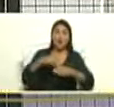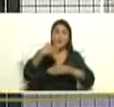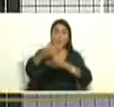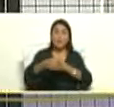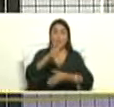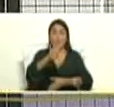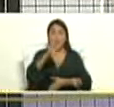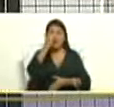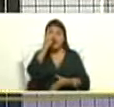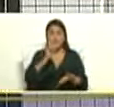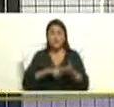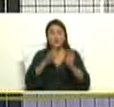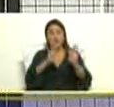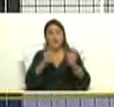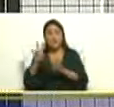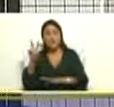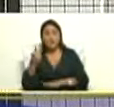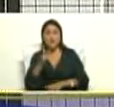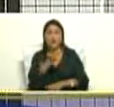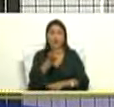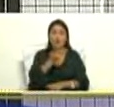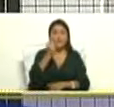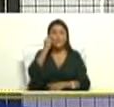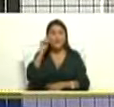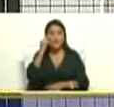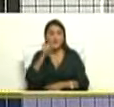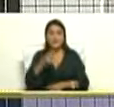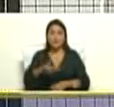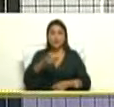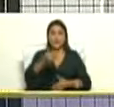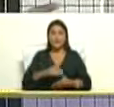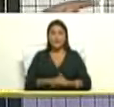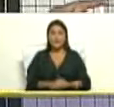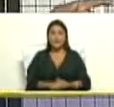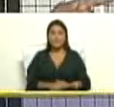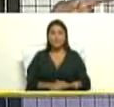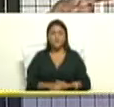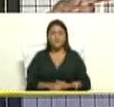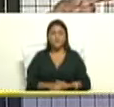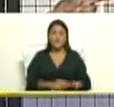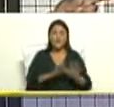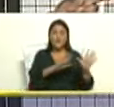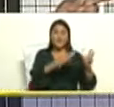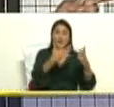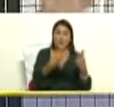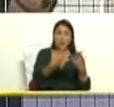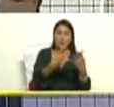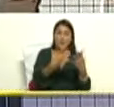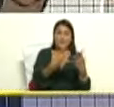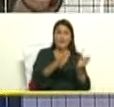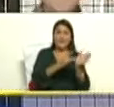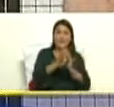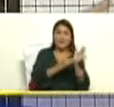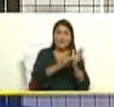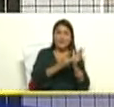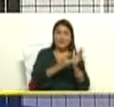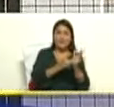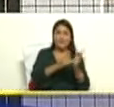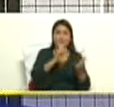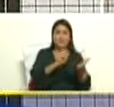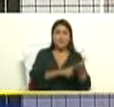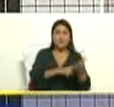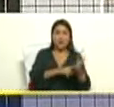1992 hay dos fechas icónicas de nuestra historia 19 de abril 1810 inicio